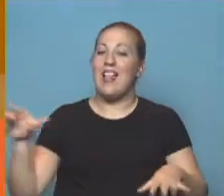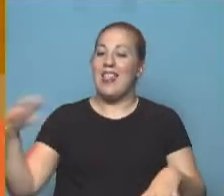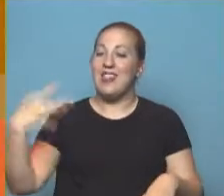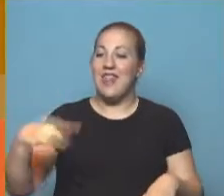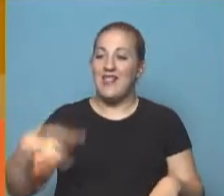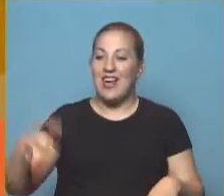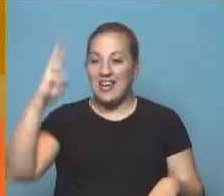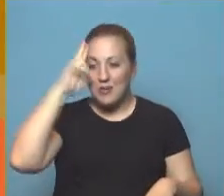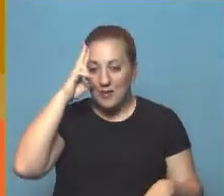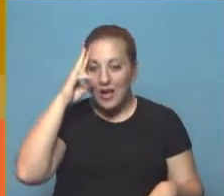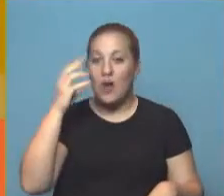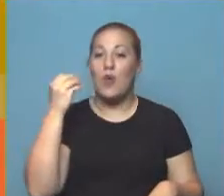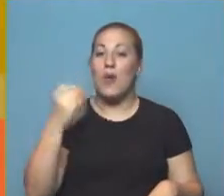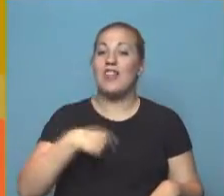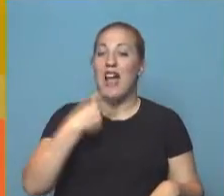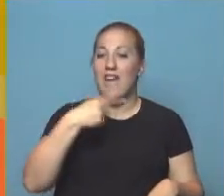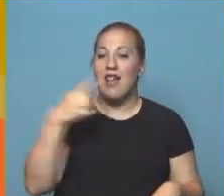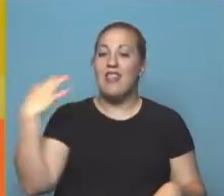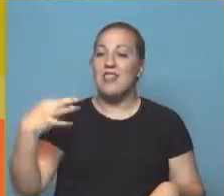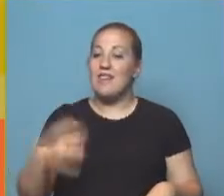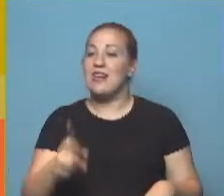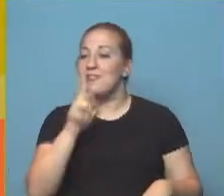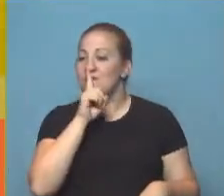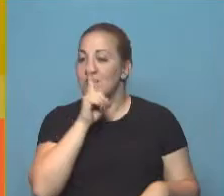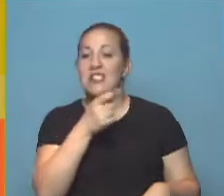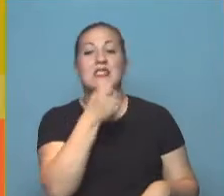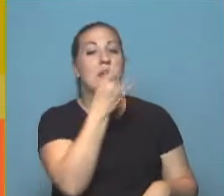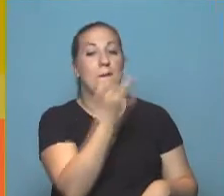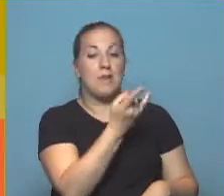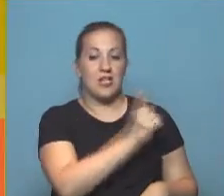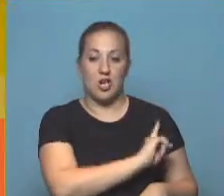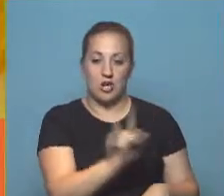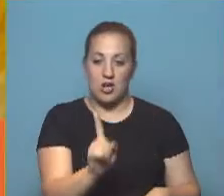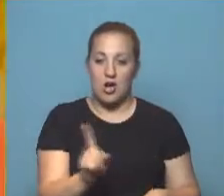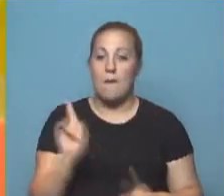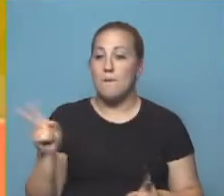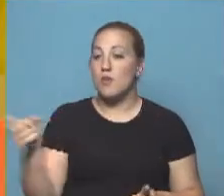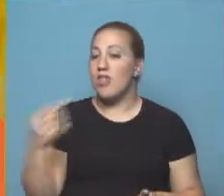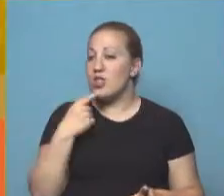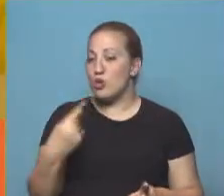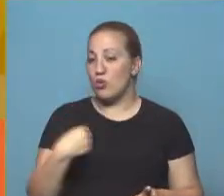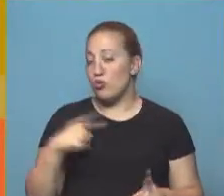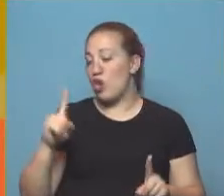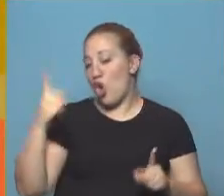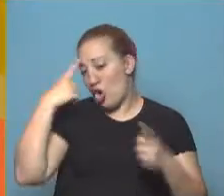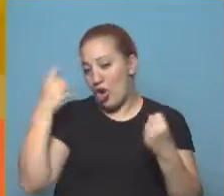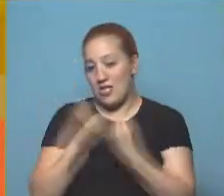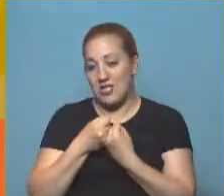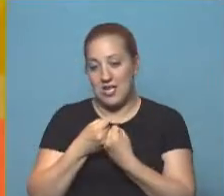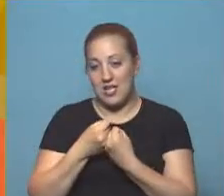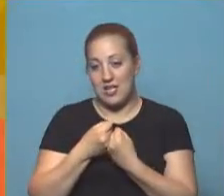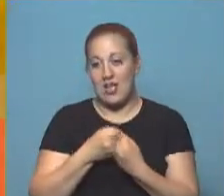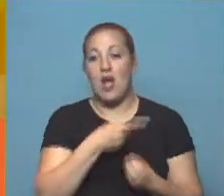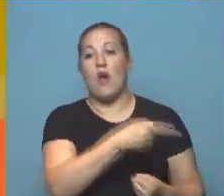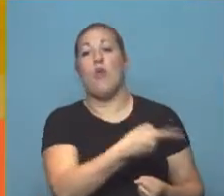que respetar que cuando el orador está hablando usted tiene que callarse y después... Si miente, no. Bueno, a ver, esto es lo que dice usted. Para mí yo no coincido con las cosas que usted pone dice. Palabras en mi